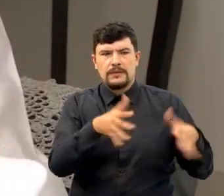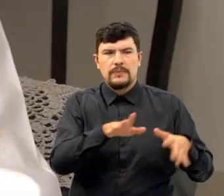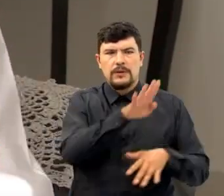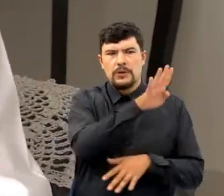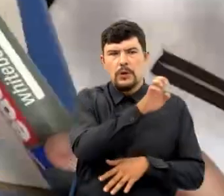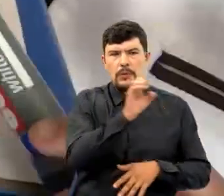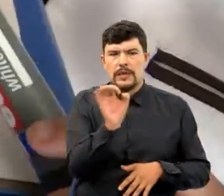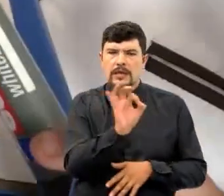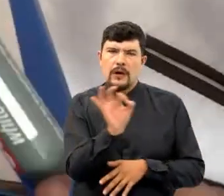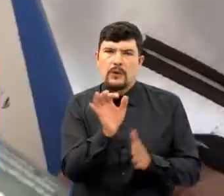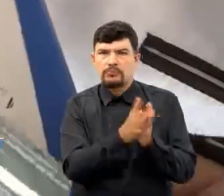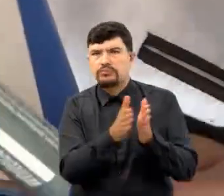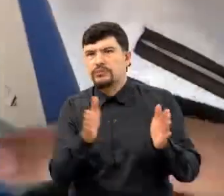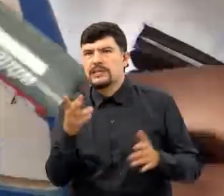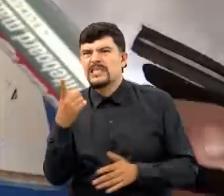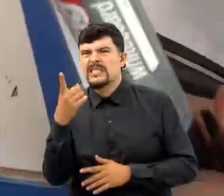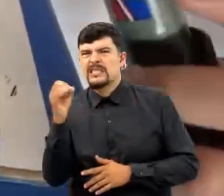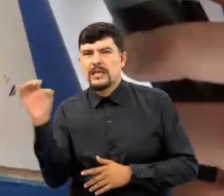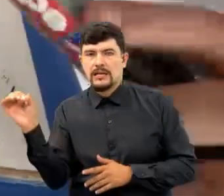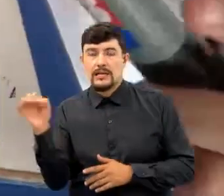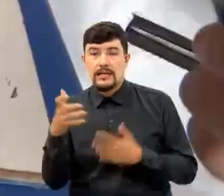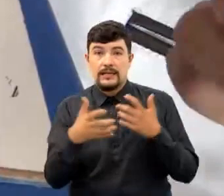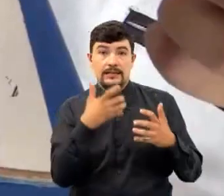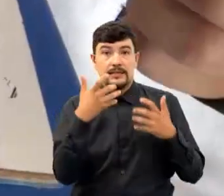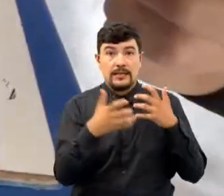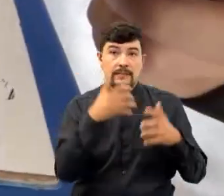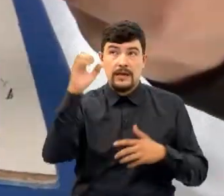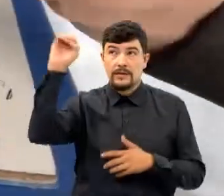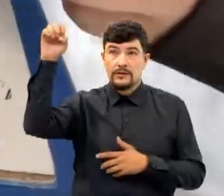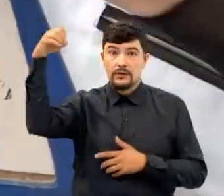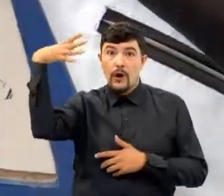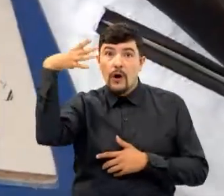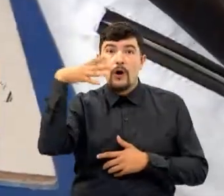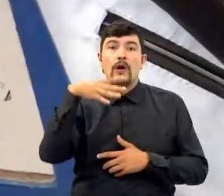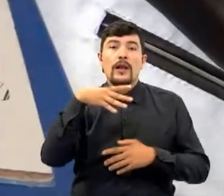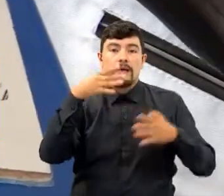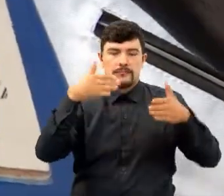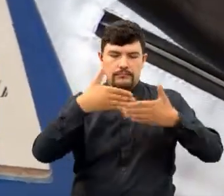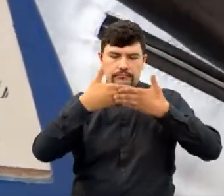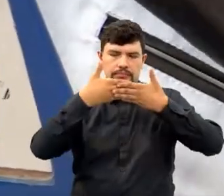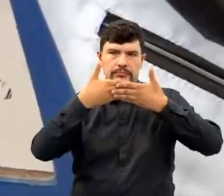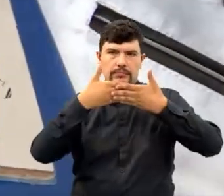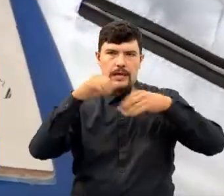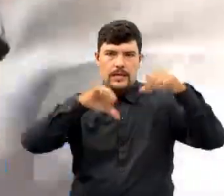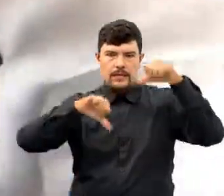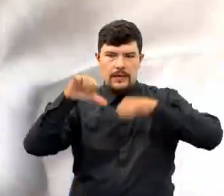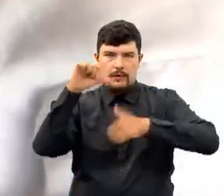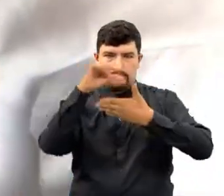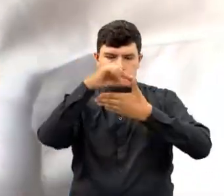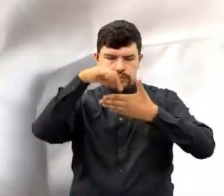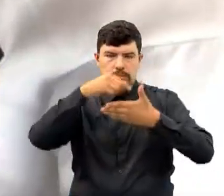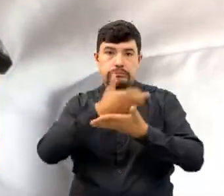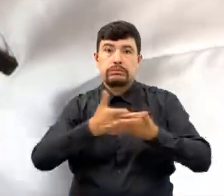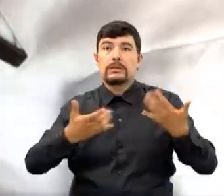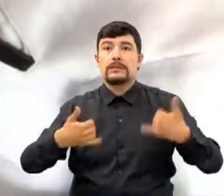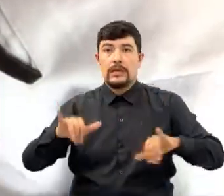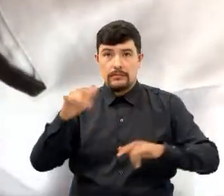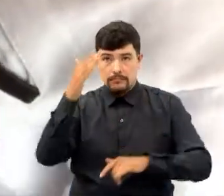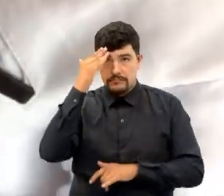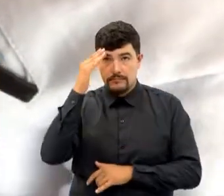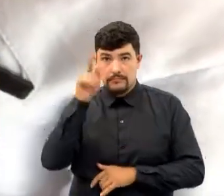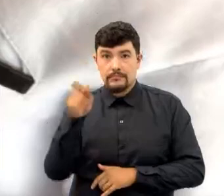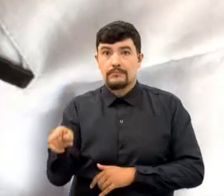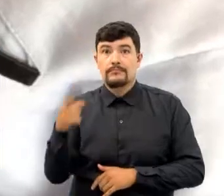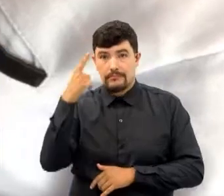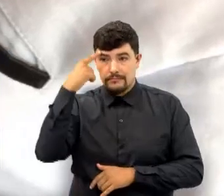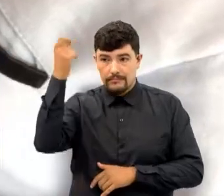a 100. El sistema solar y la tabla periódica se la sabe de memoria. La mente de este pequeño